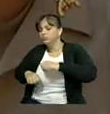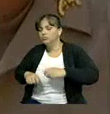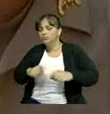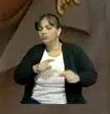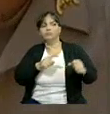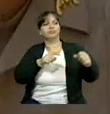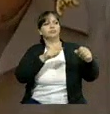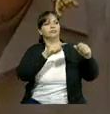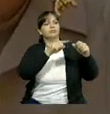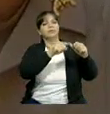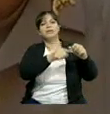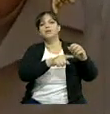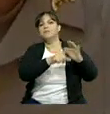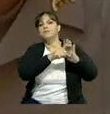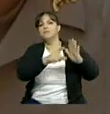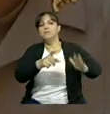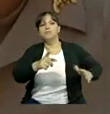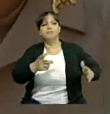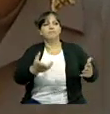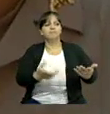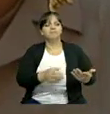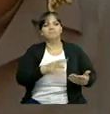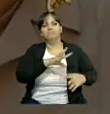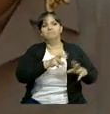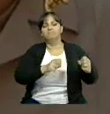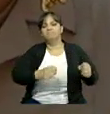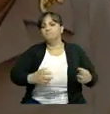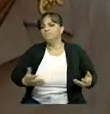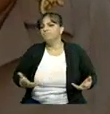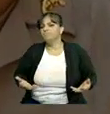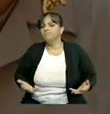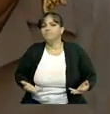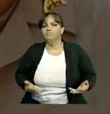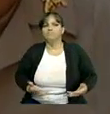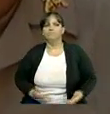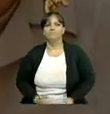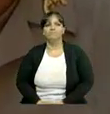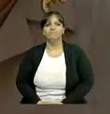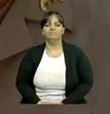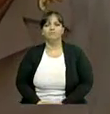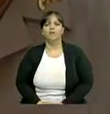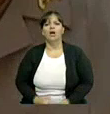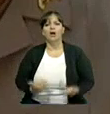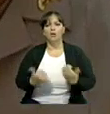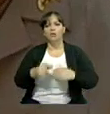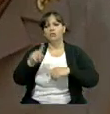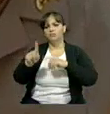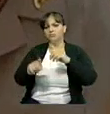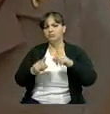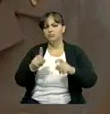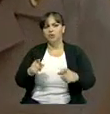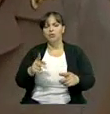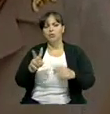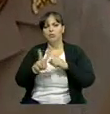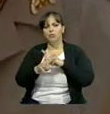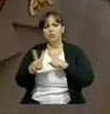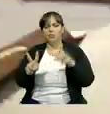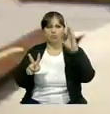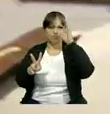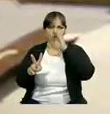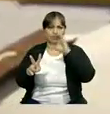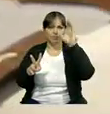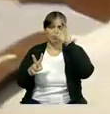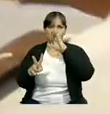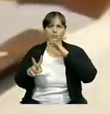realizando en este momento es levantando la mayor cantidad de información que nos permita dar con el paradero de estas personas